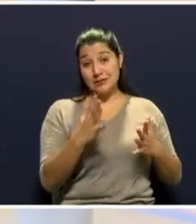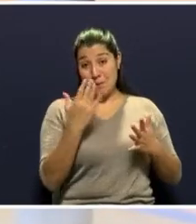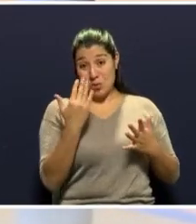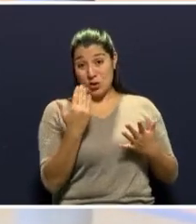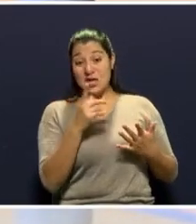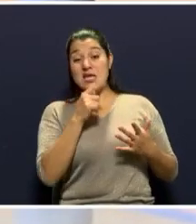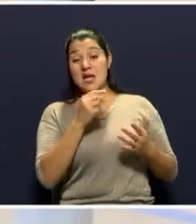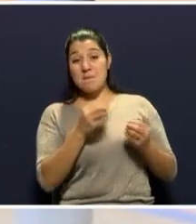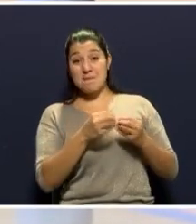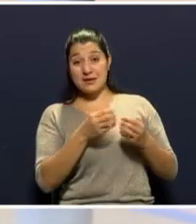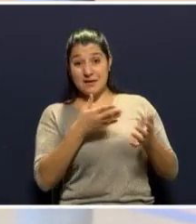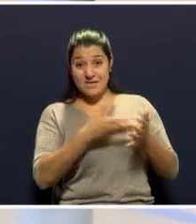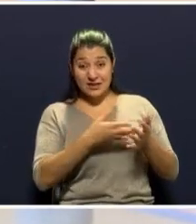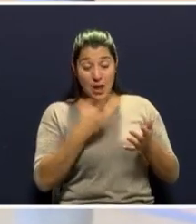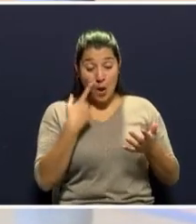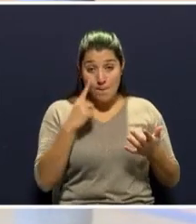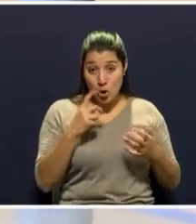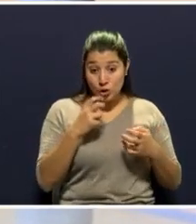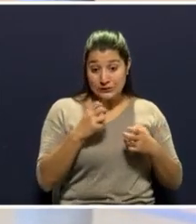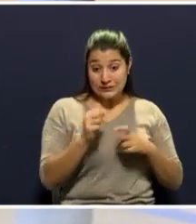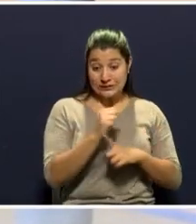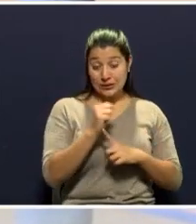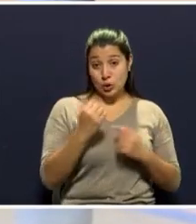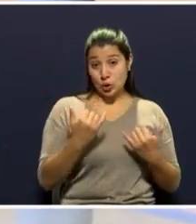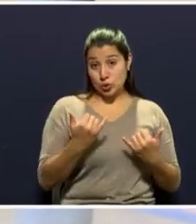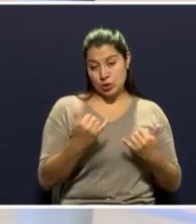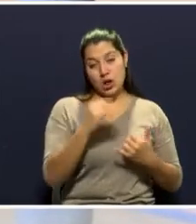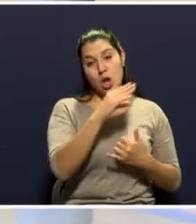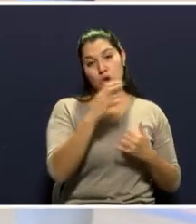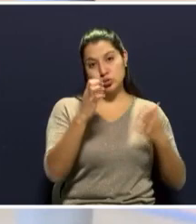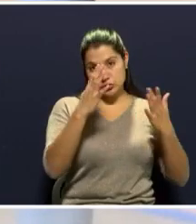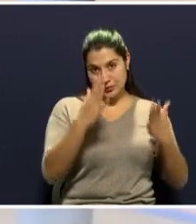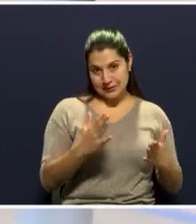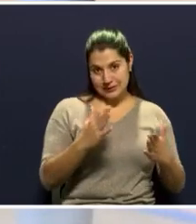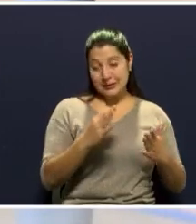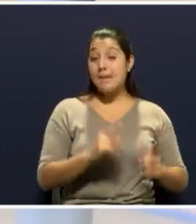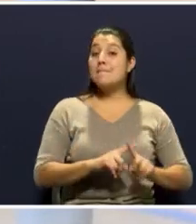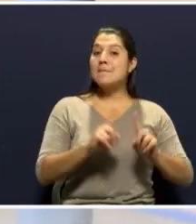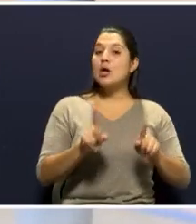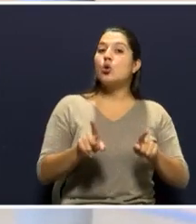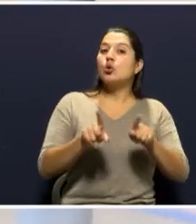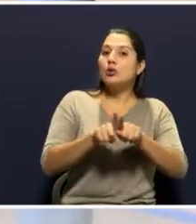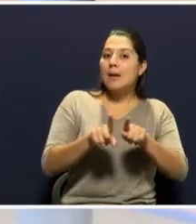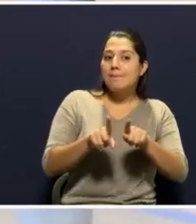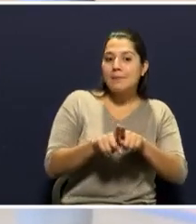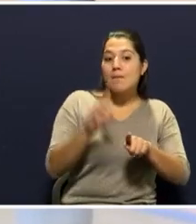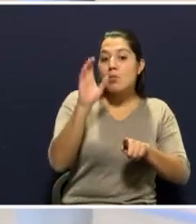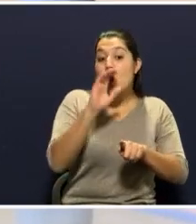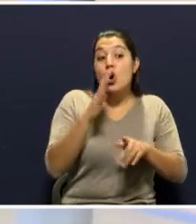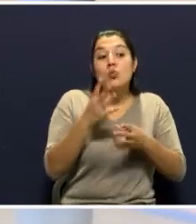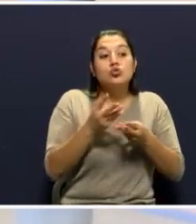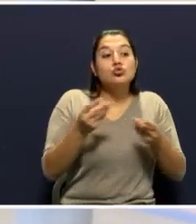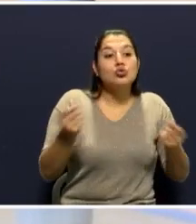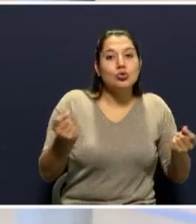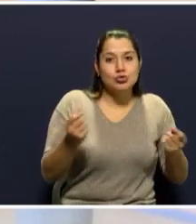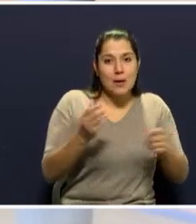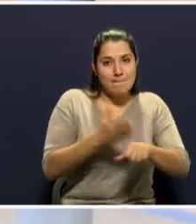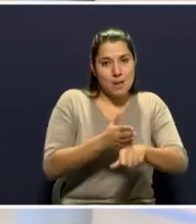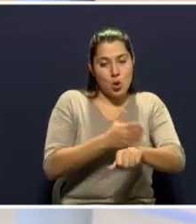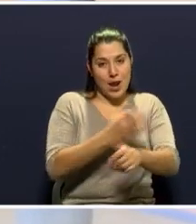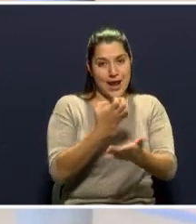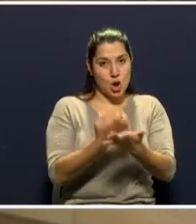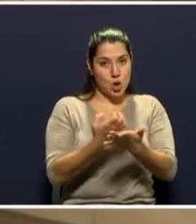pero también para resolverle a los sectores productivos que van a necesitar más acompañamiento para salir de la crisis y para recuperación de la economía